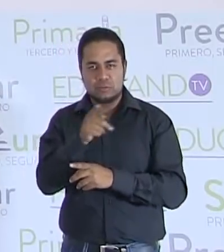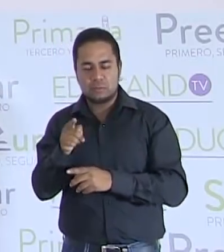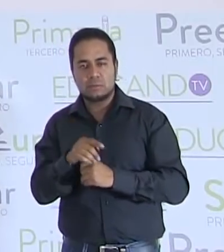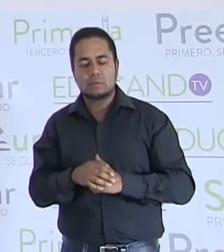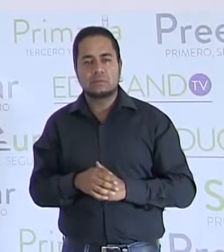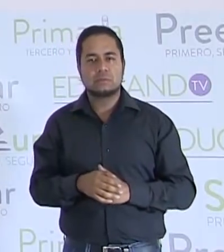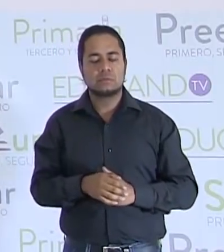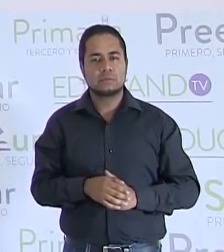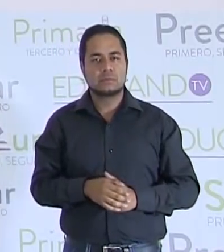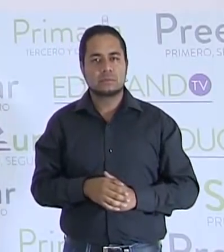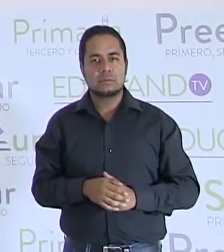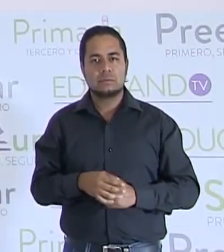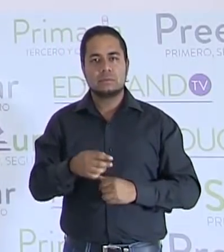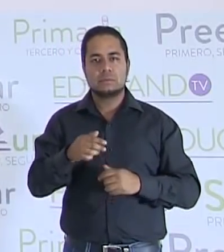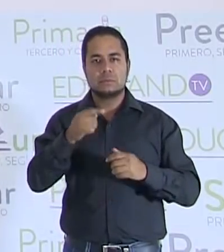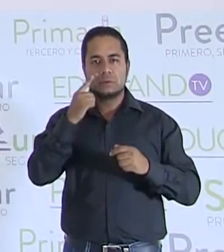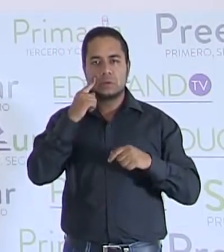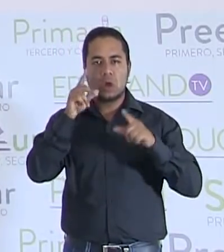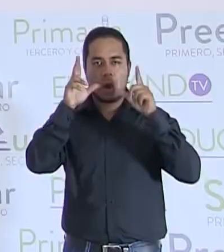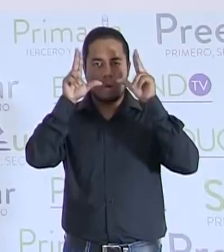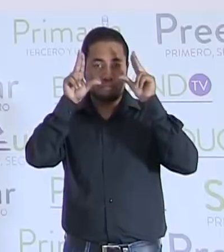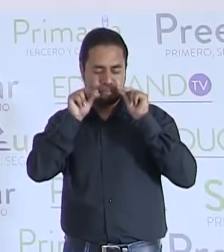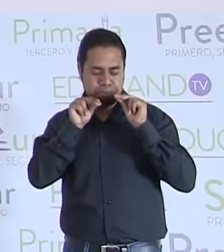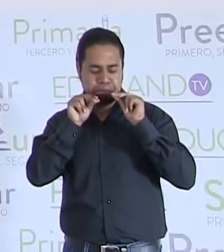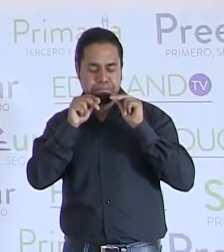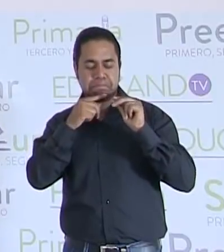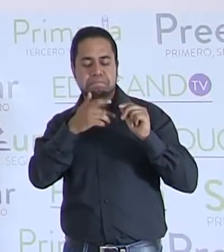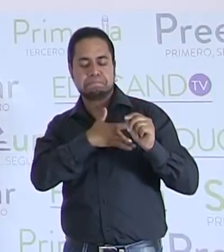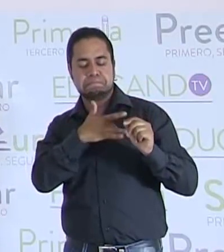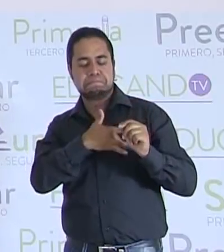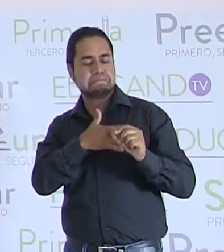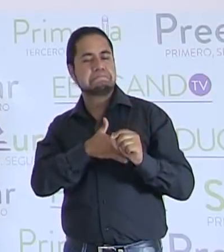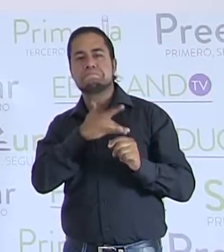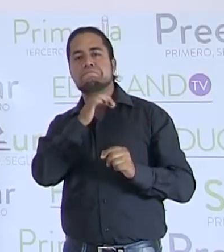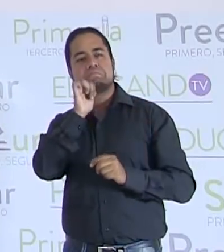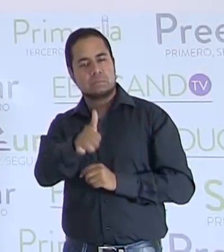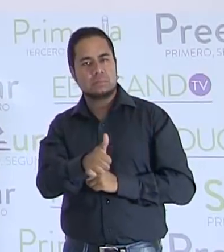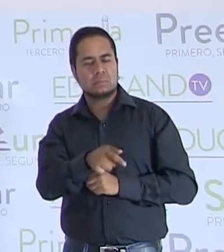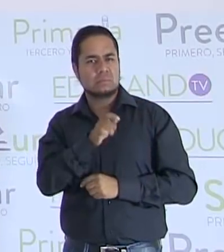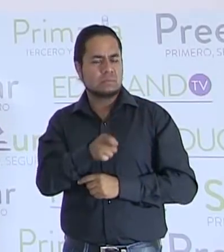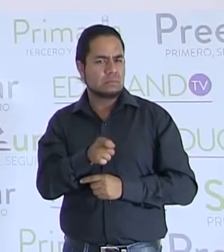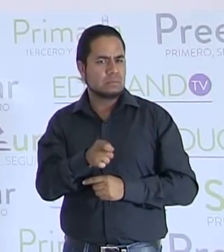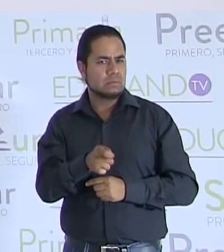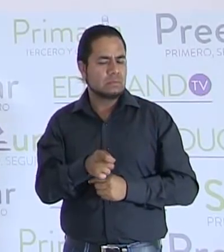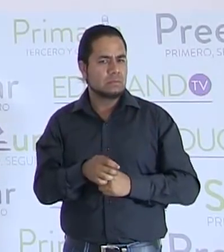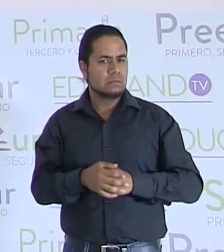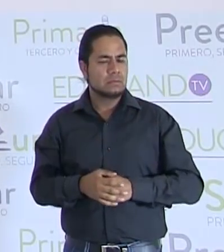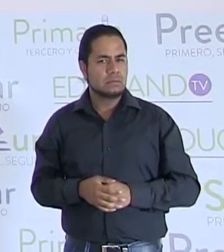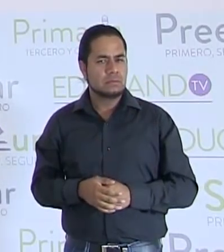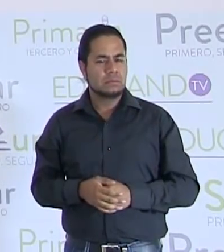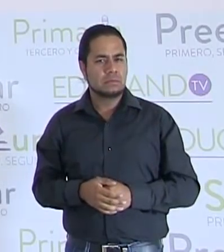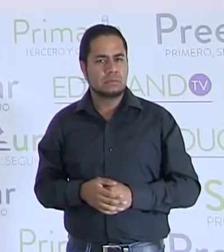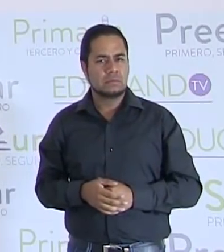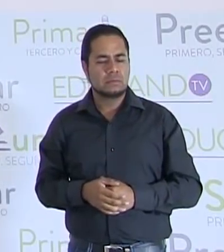Ojos que no ven, corazón que no siente. ¿Qué significa?